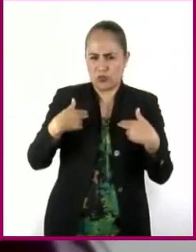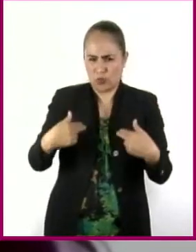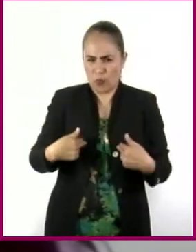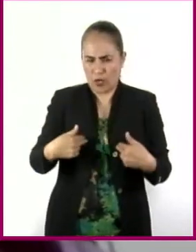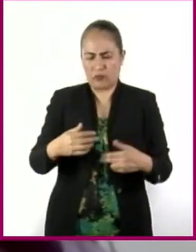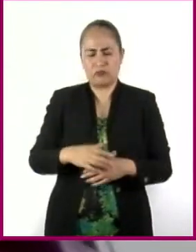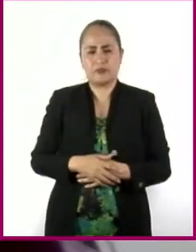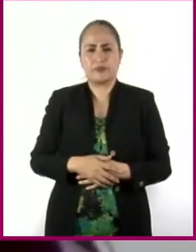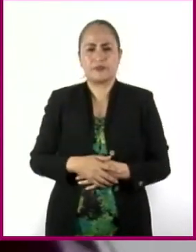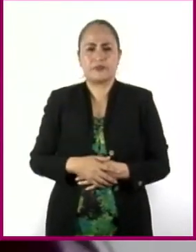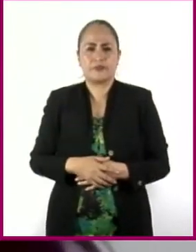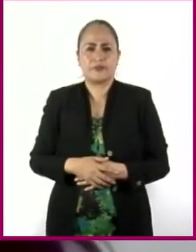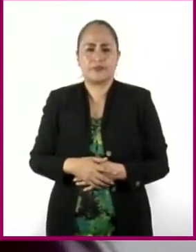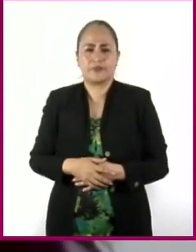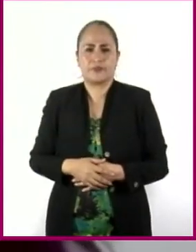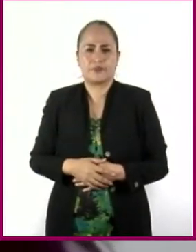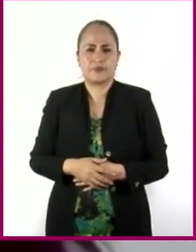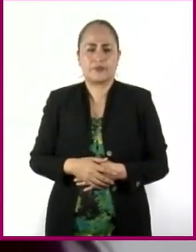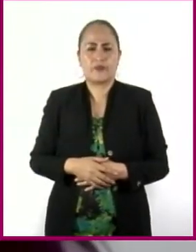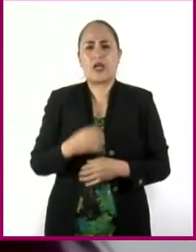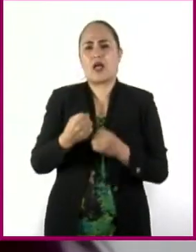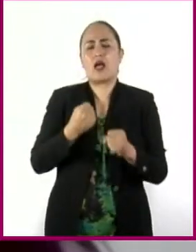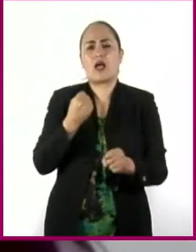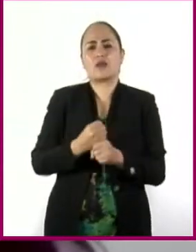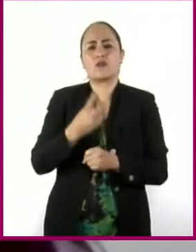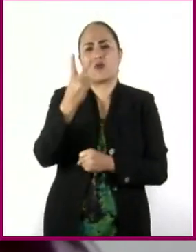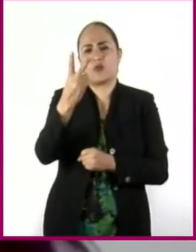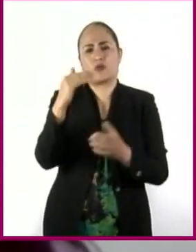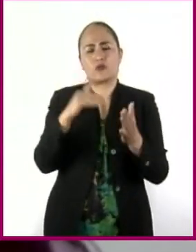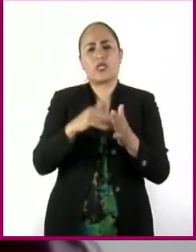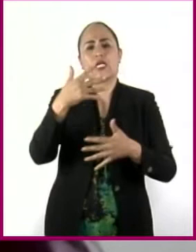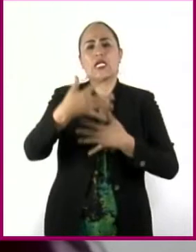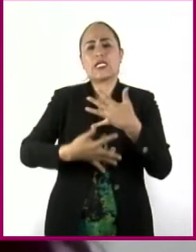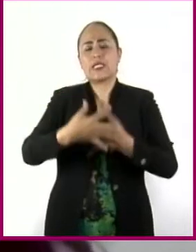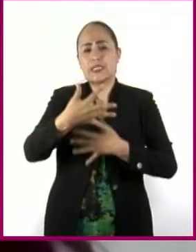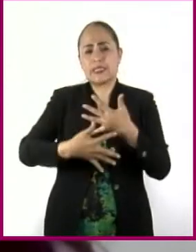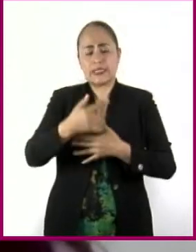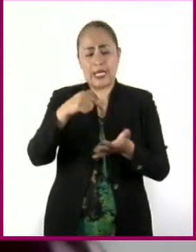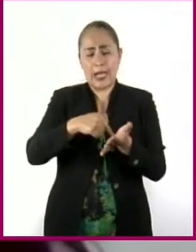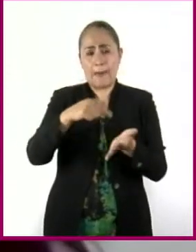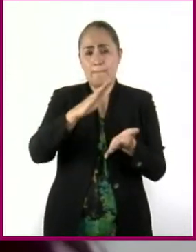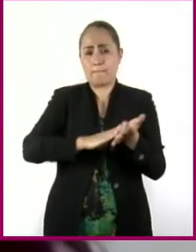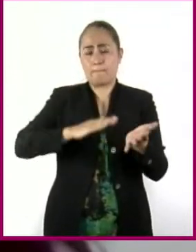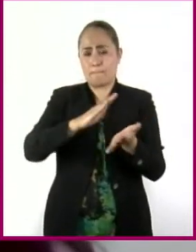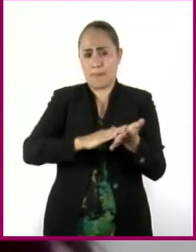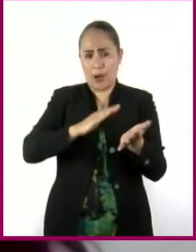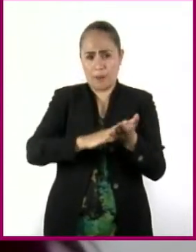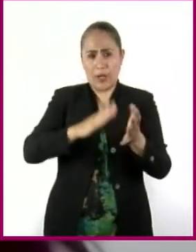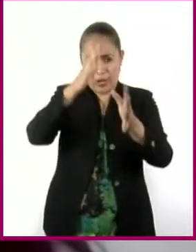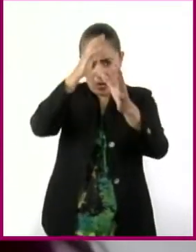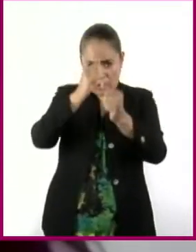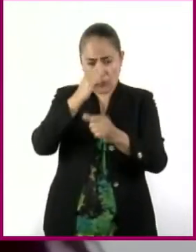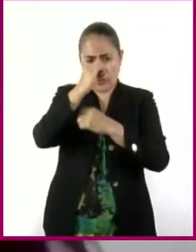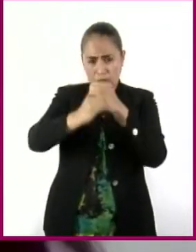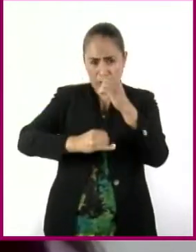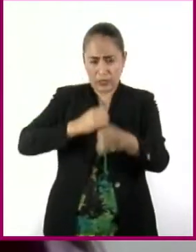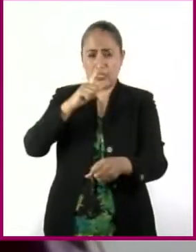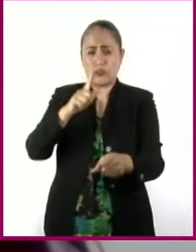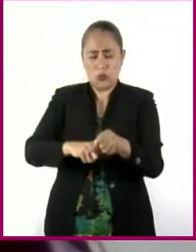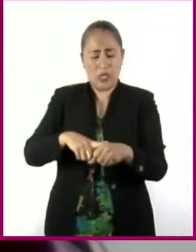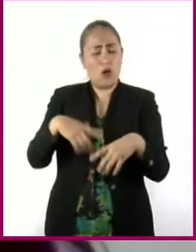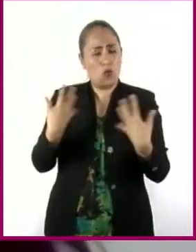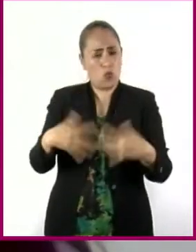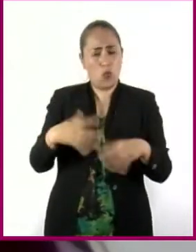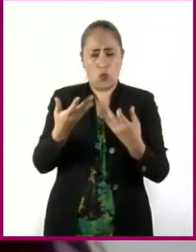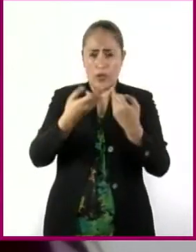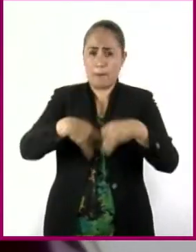que la vio la luz en 2015, ¿sí? Es un documento y un instrumento internacional muy potente